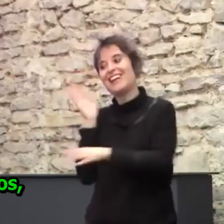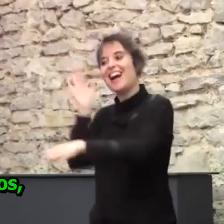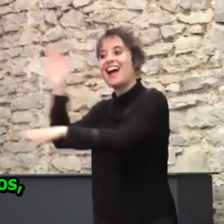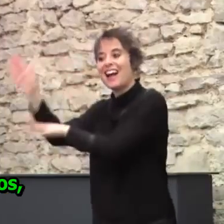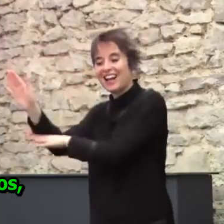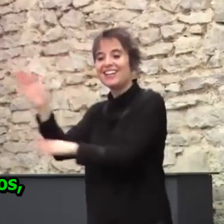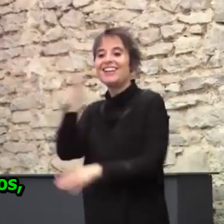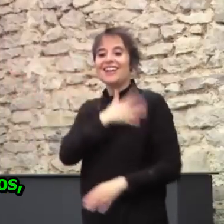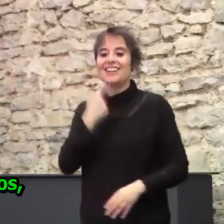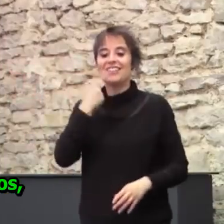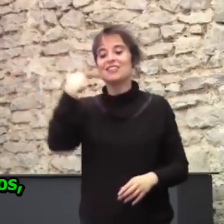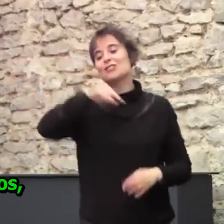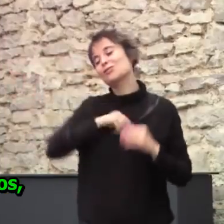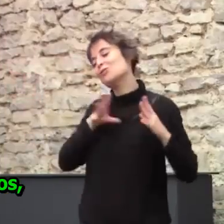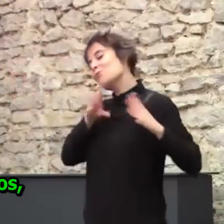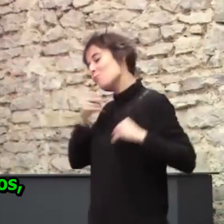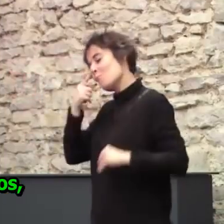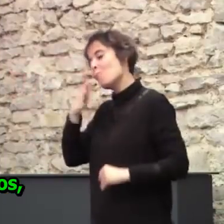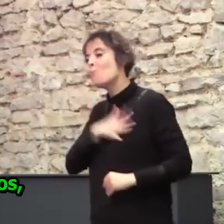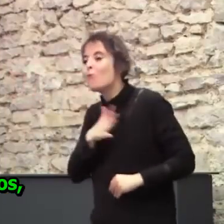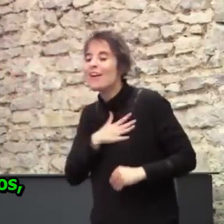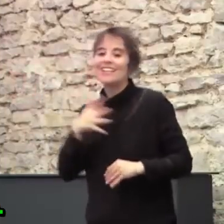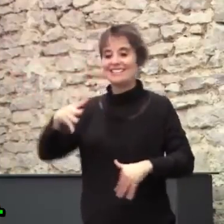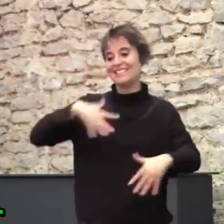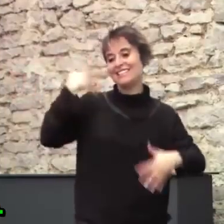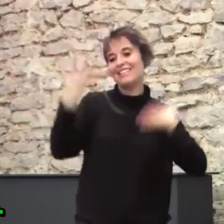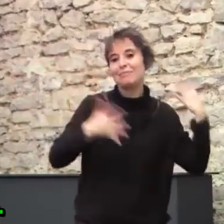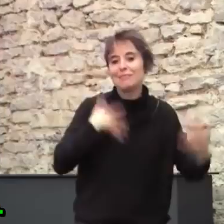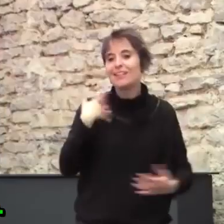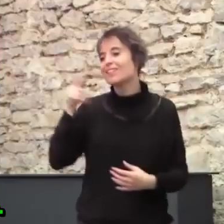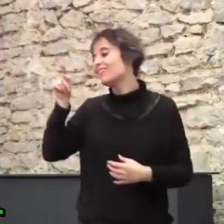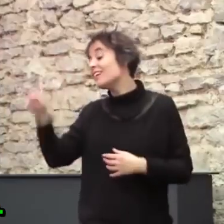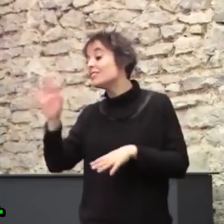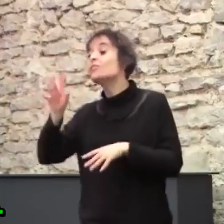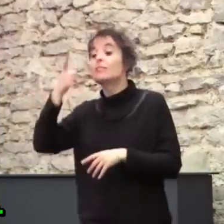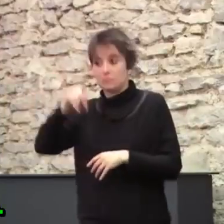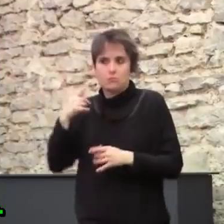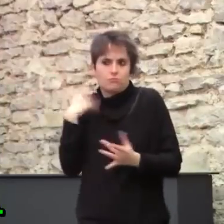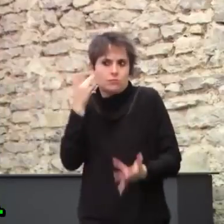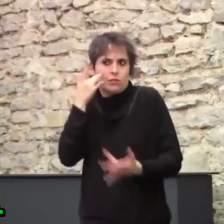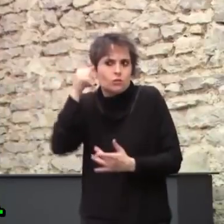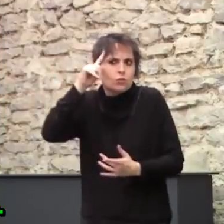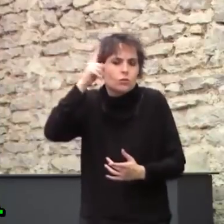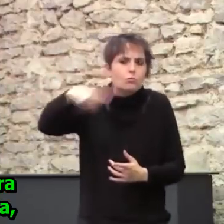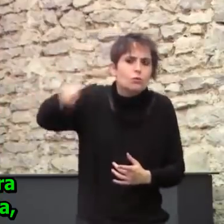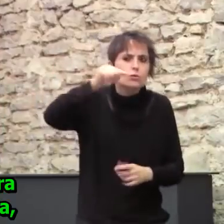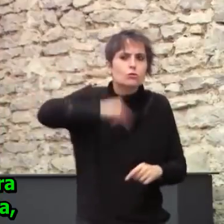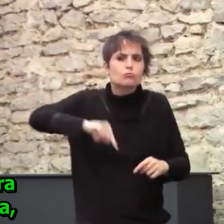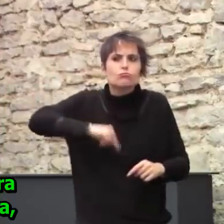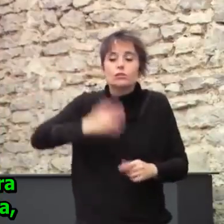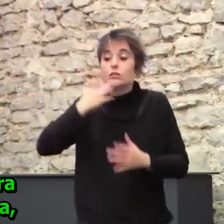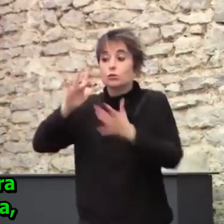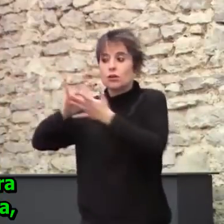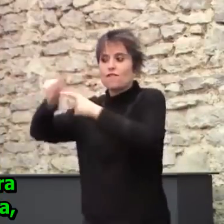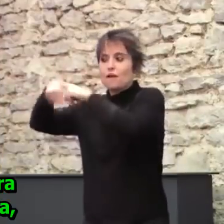nosotros. Nos convertimos en seres bondadosos, cariñosos, simpáticos. Y es más, esto hasta se nota, yo supongo que lo habréis notado, cuando un